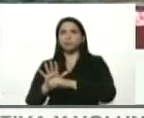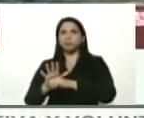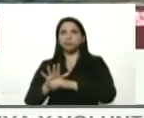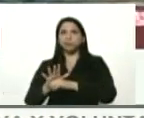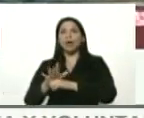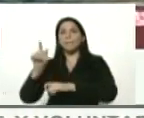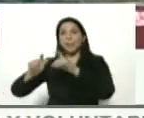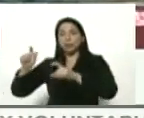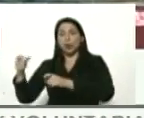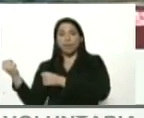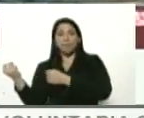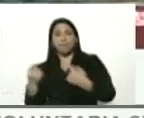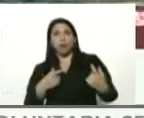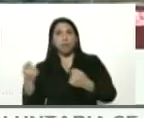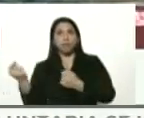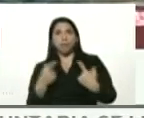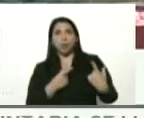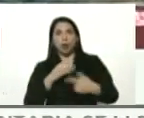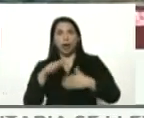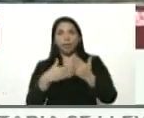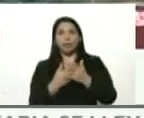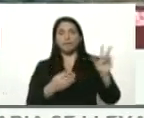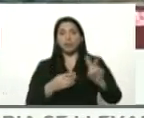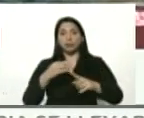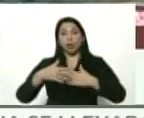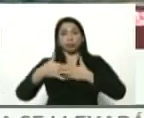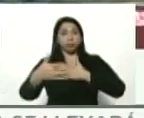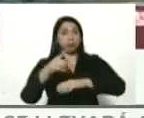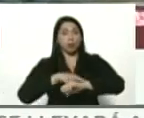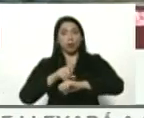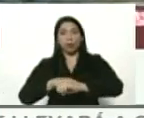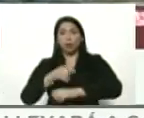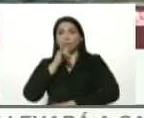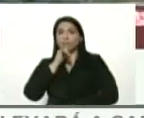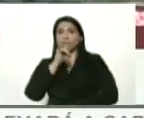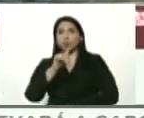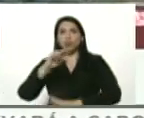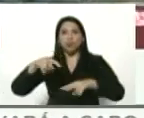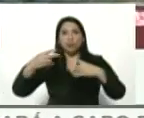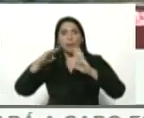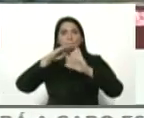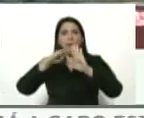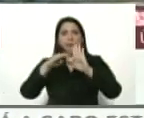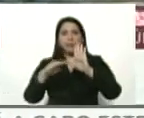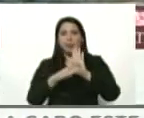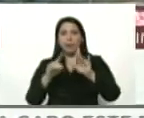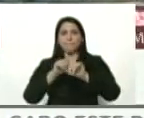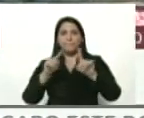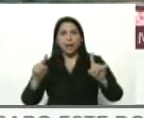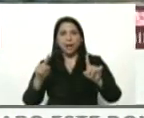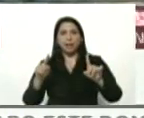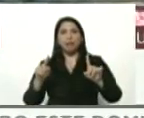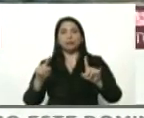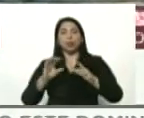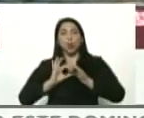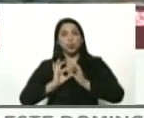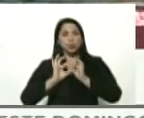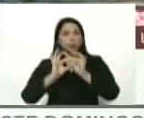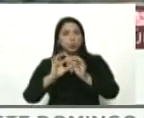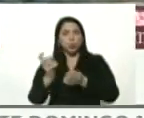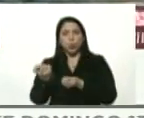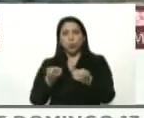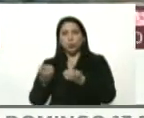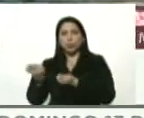casos importados y bueno, en las próximas horas daremos a conocer nuevas medidas para la consolidación de los